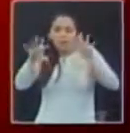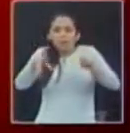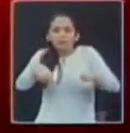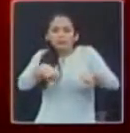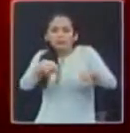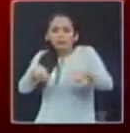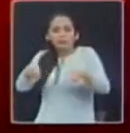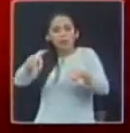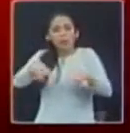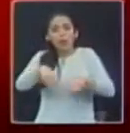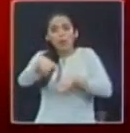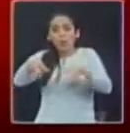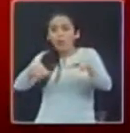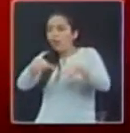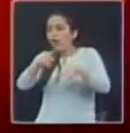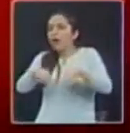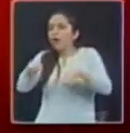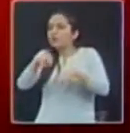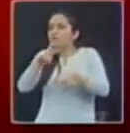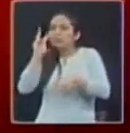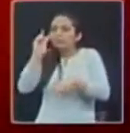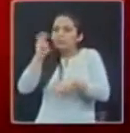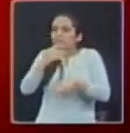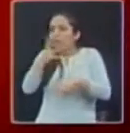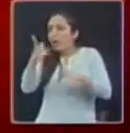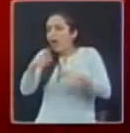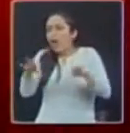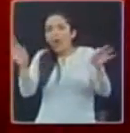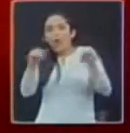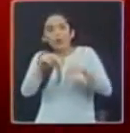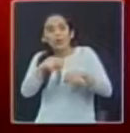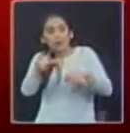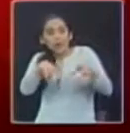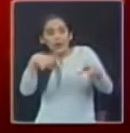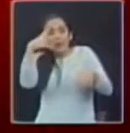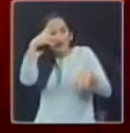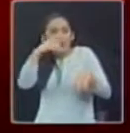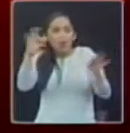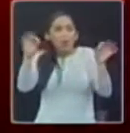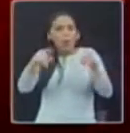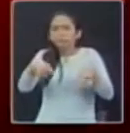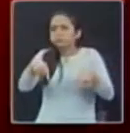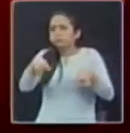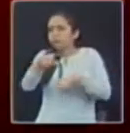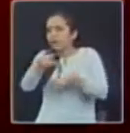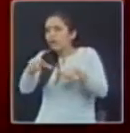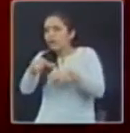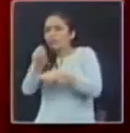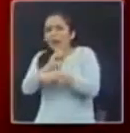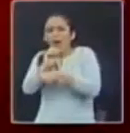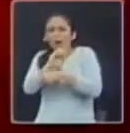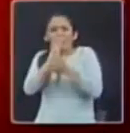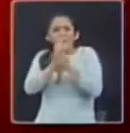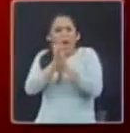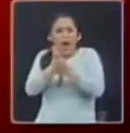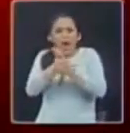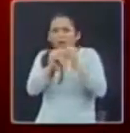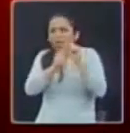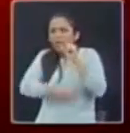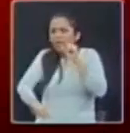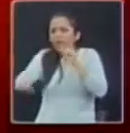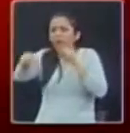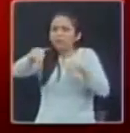turísticos, llega a lugares que uno nunca se imagina, donde no llegan carros, donde, o sea, totalmente aislados, por decirlo así,